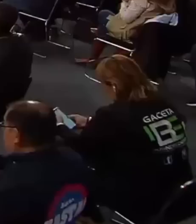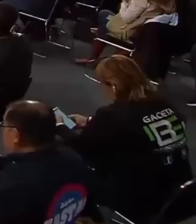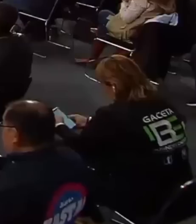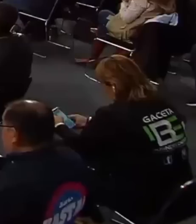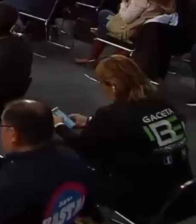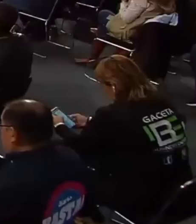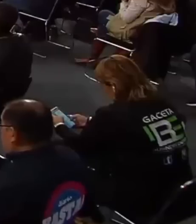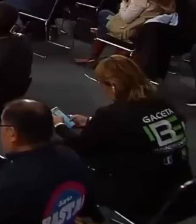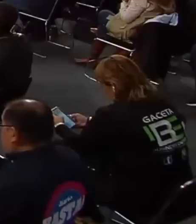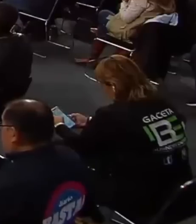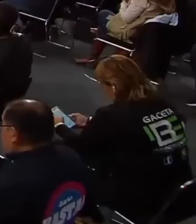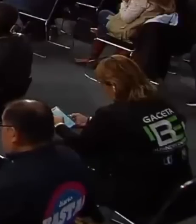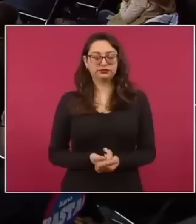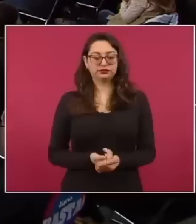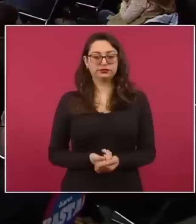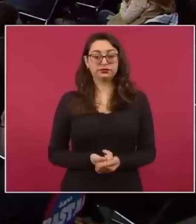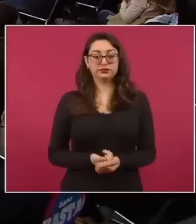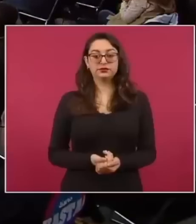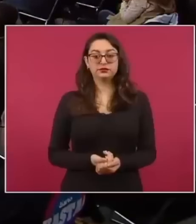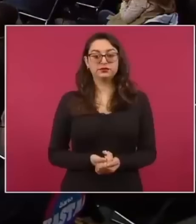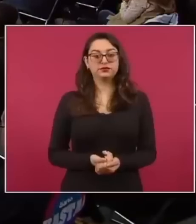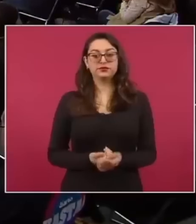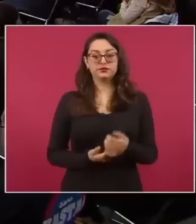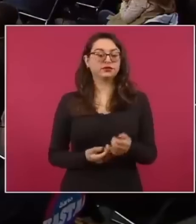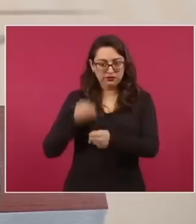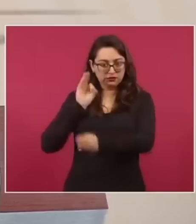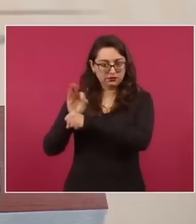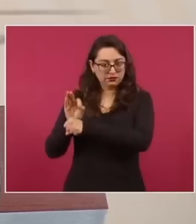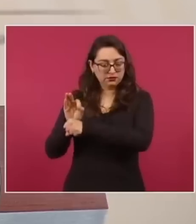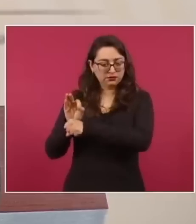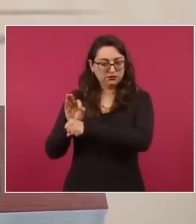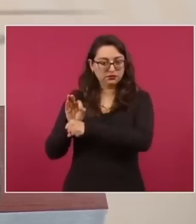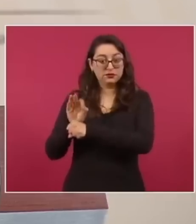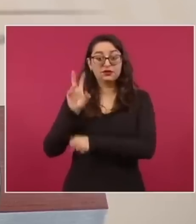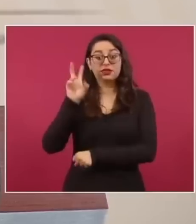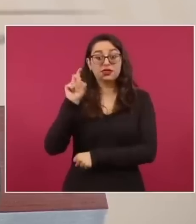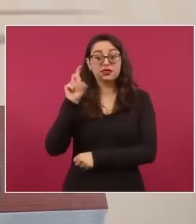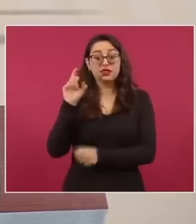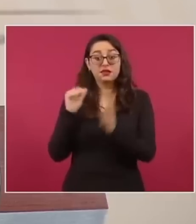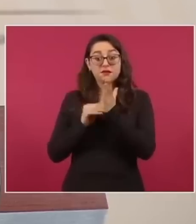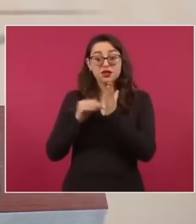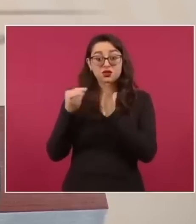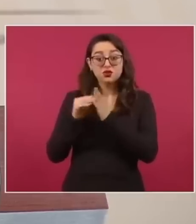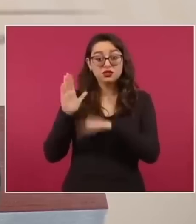seguro de gasto médico, aquí sí es, este me consta, 30 millones en adelante,